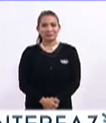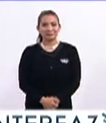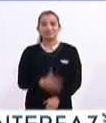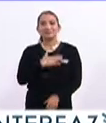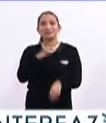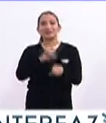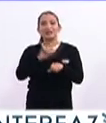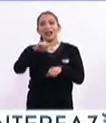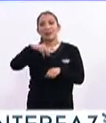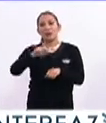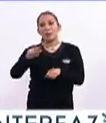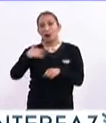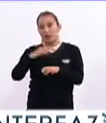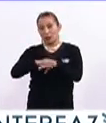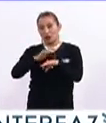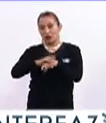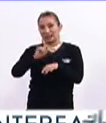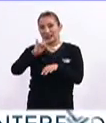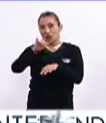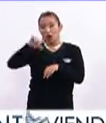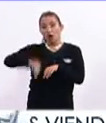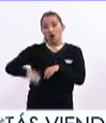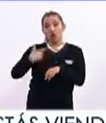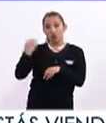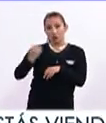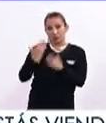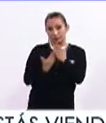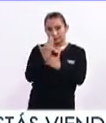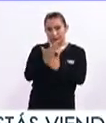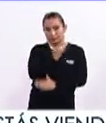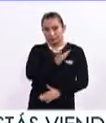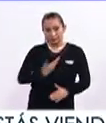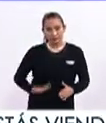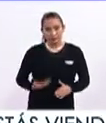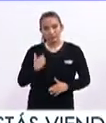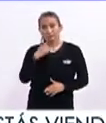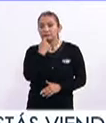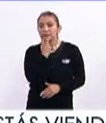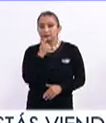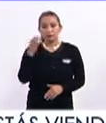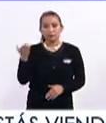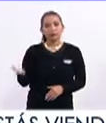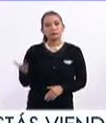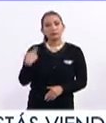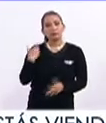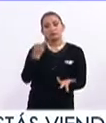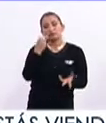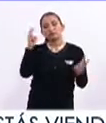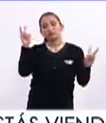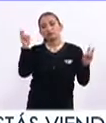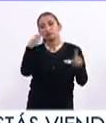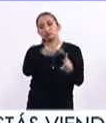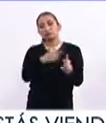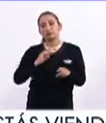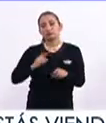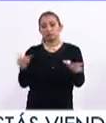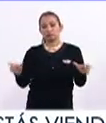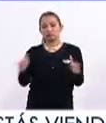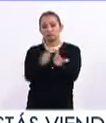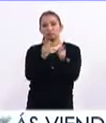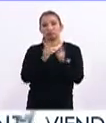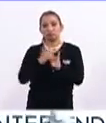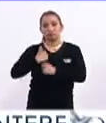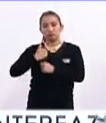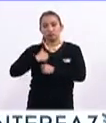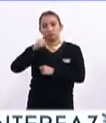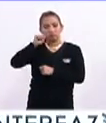Muy buenos días, Ana Omar, amigos de Interfaz. Este día en su conferencia matutina el presidente Andrés Manuel López Obrador se refirió al tema de la Guardia Nacional, cuyo dictamen